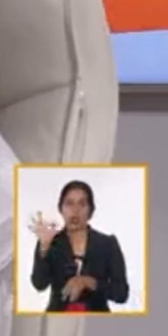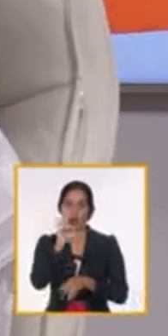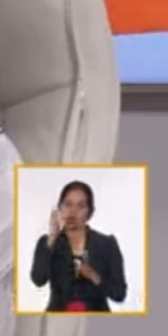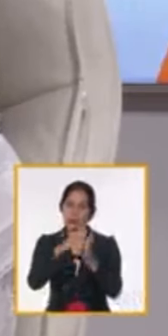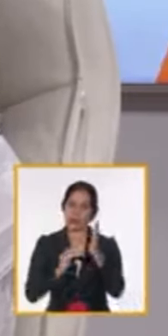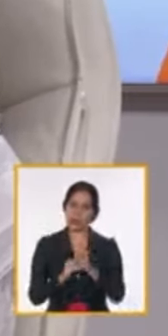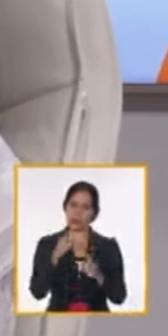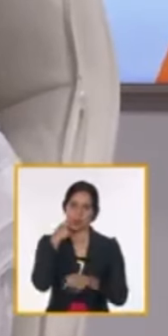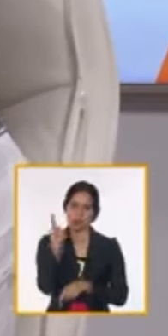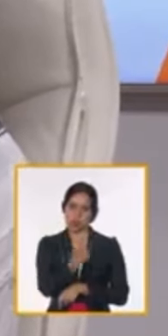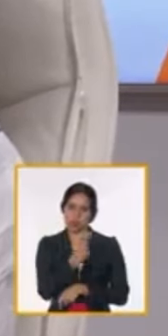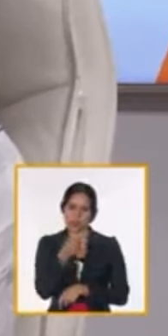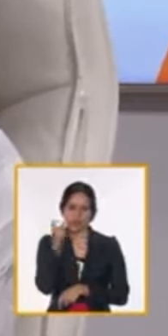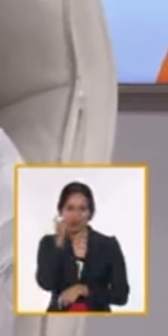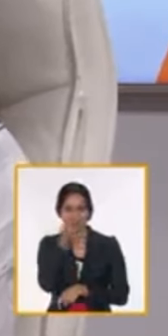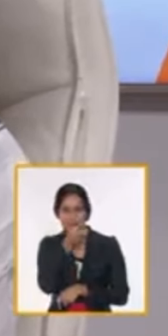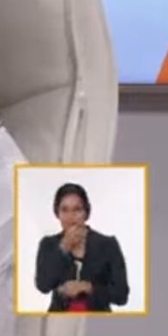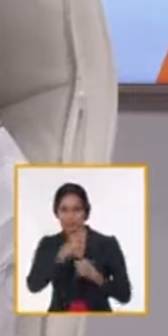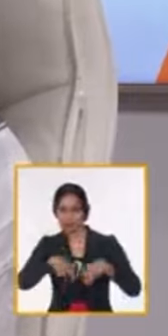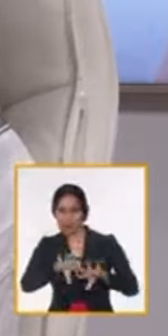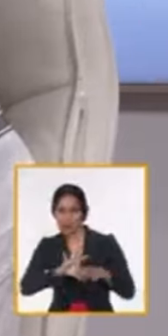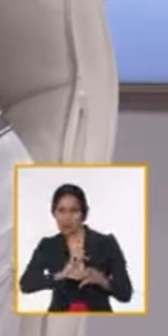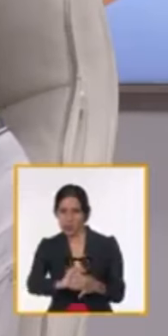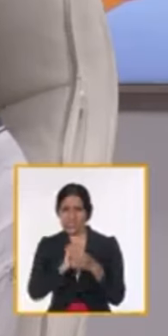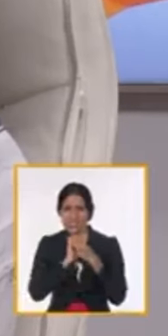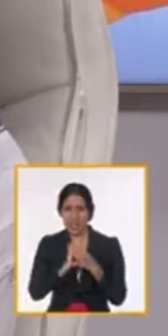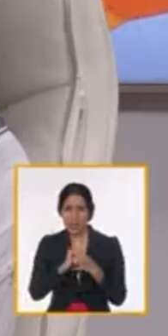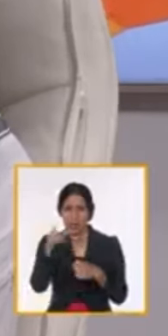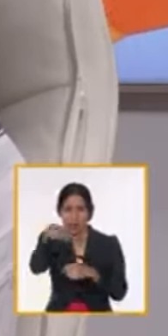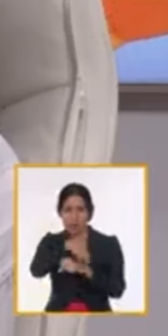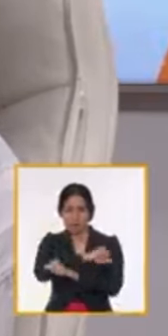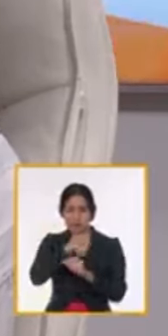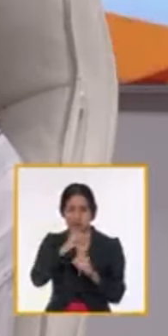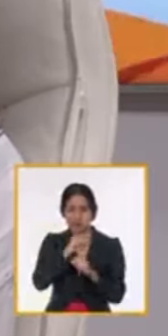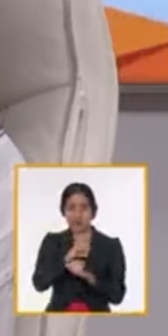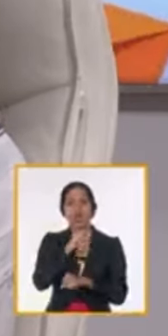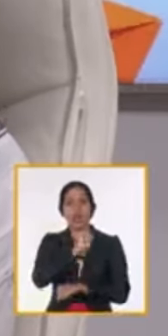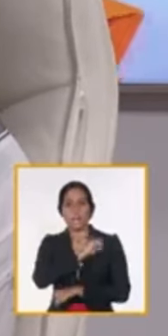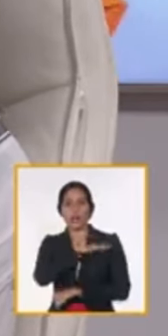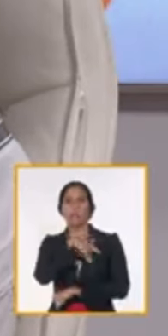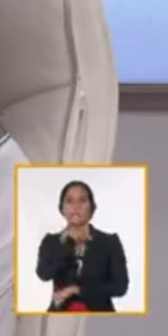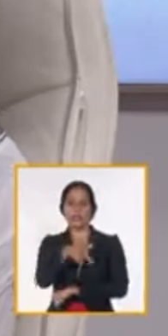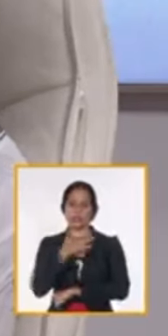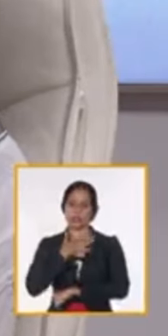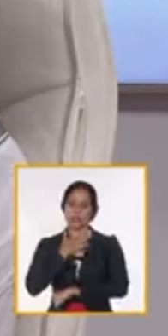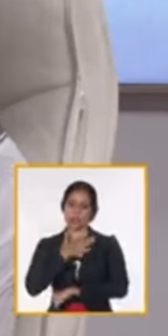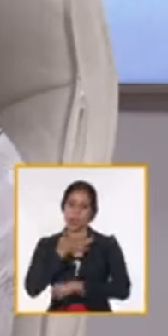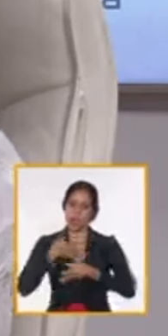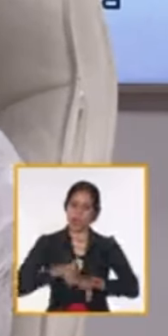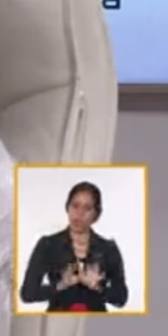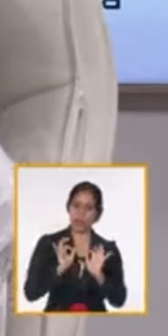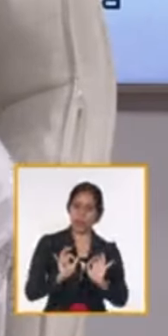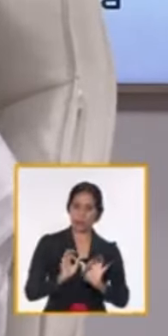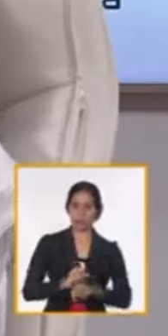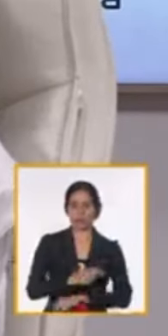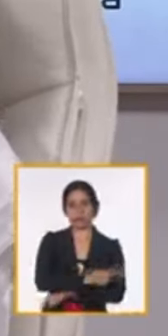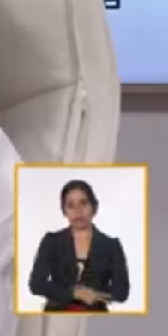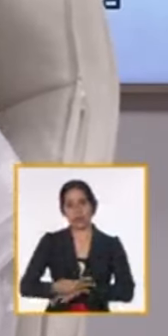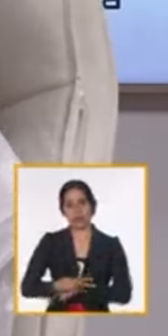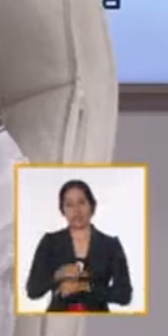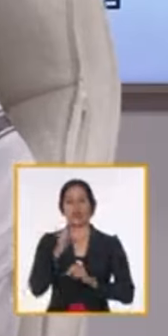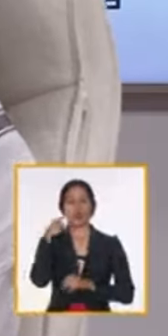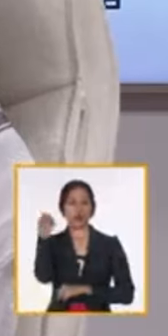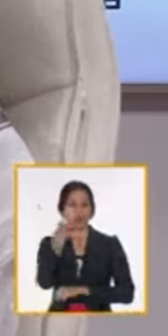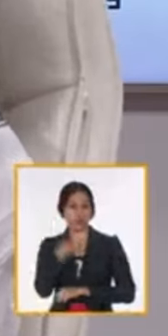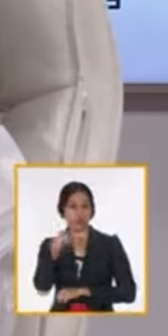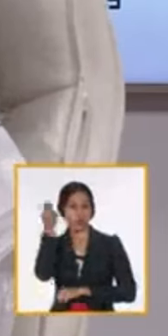visto las masacres más horribles, especialmente para mi pueblo, el pueblo palestino. Y sabemos que esto es